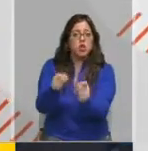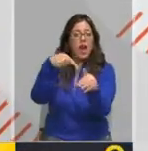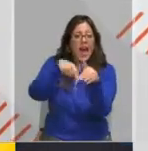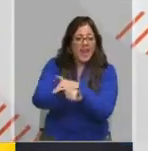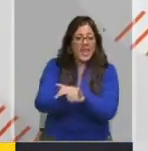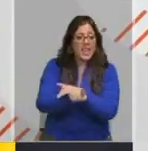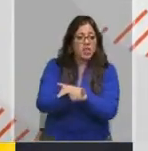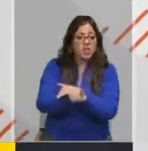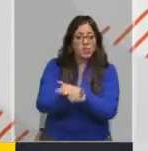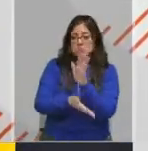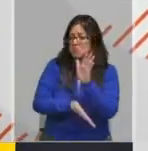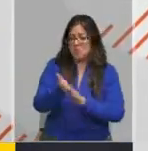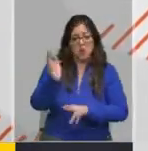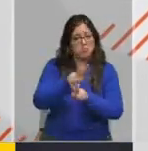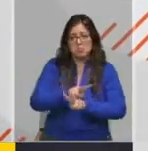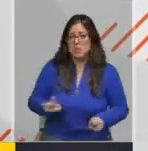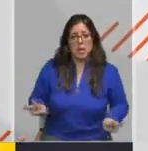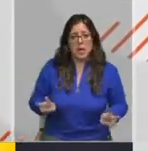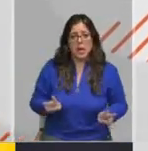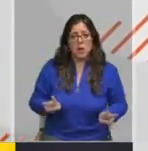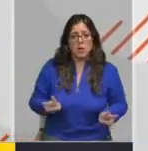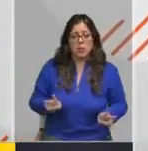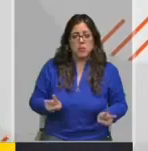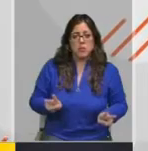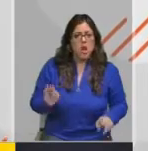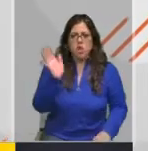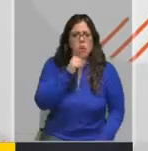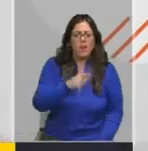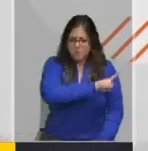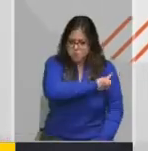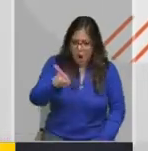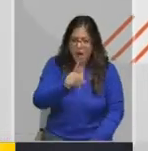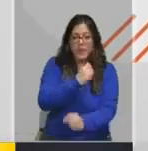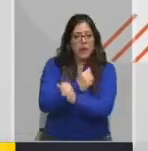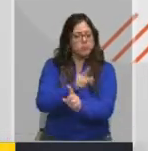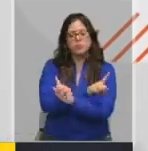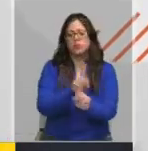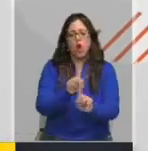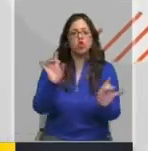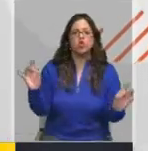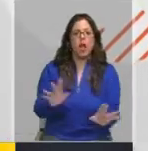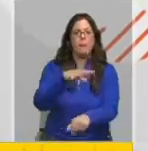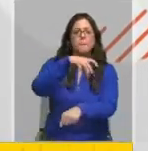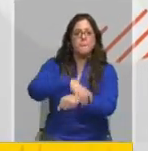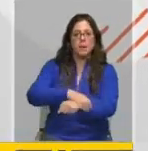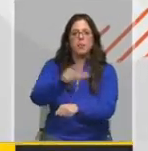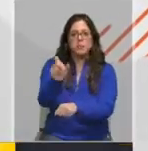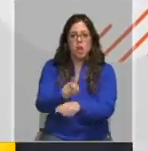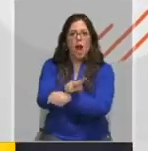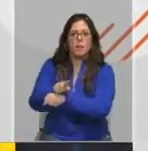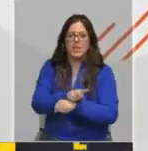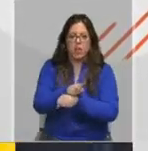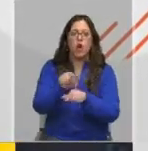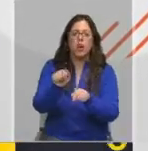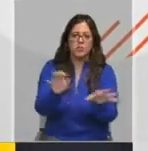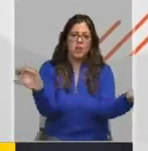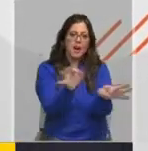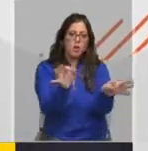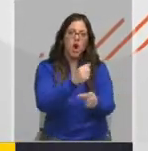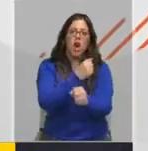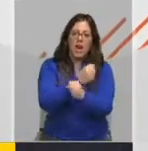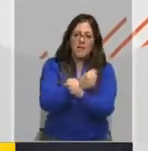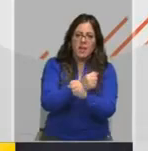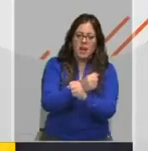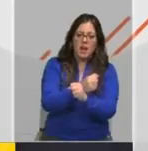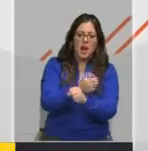se retiraron pacíficamente del lugar, no hubo desalojo de carabineros, solamente la detención del administrador. Eso es lo que puntualizó carabineros en la